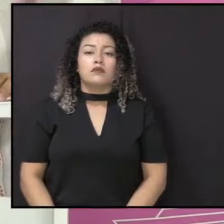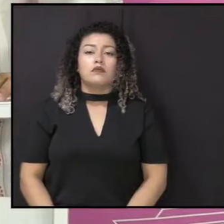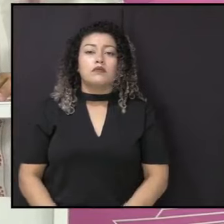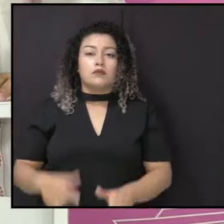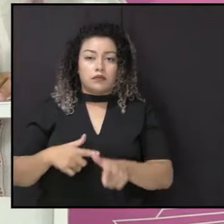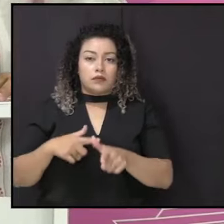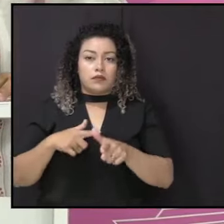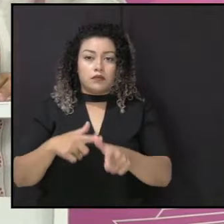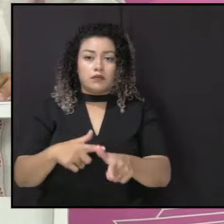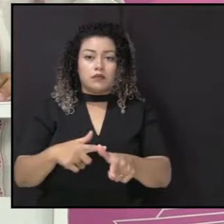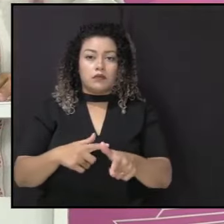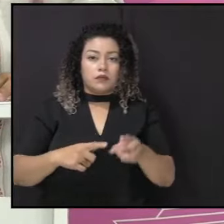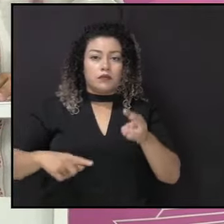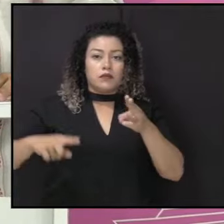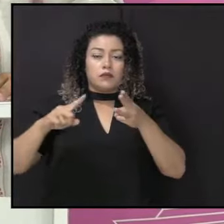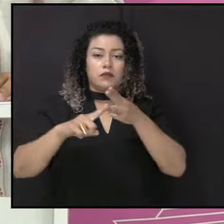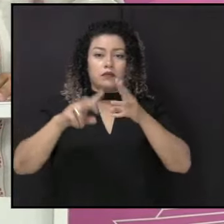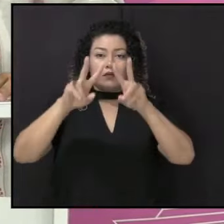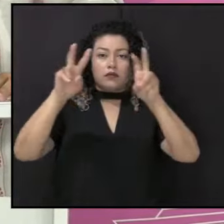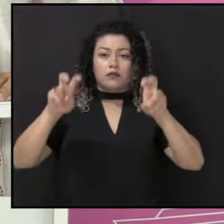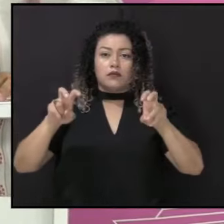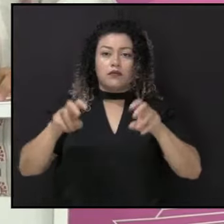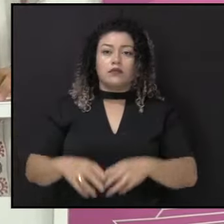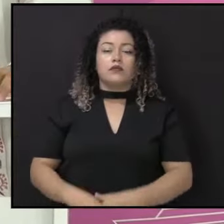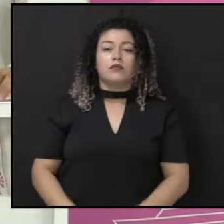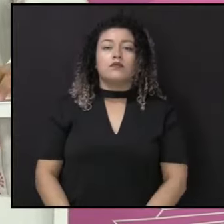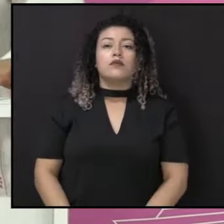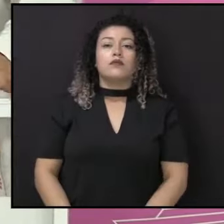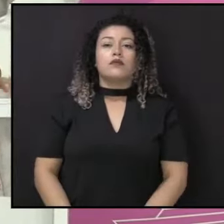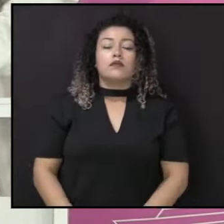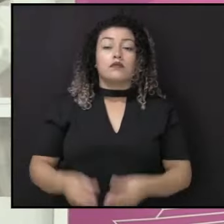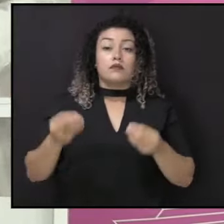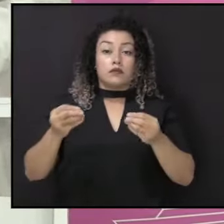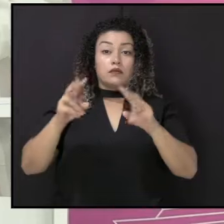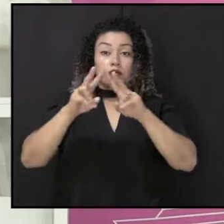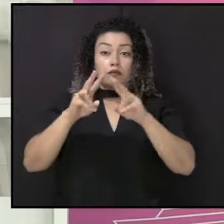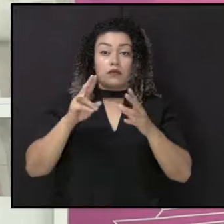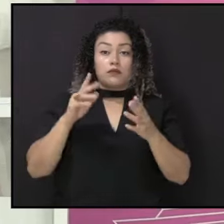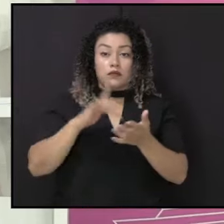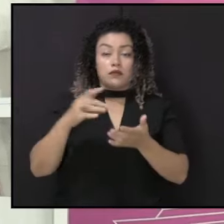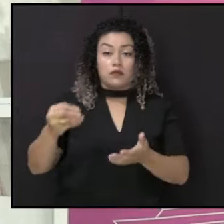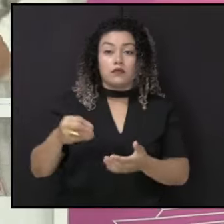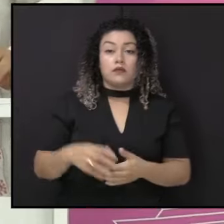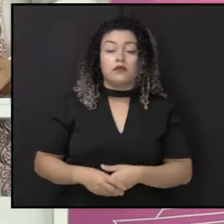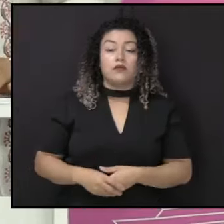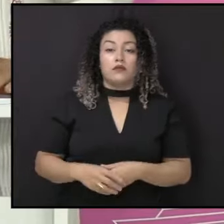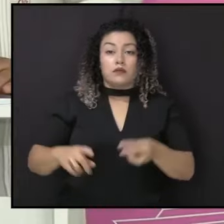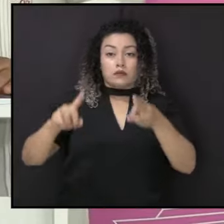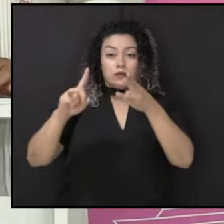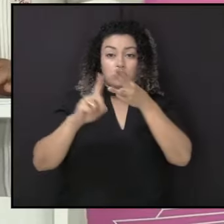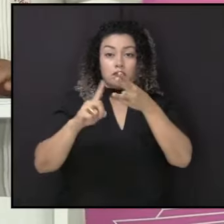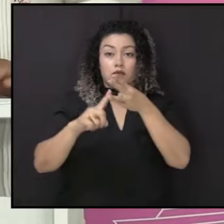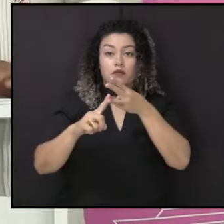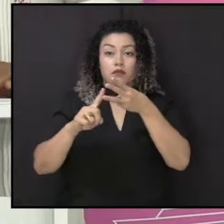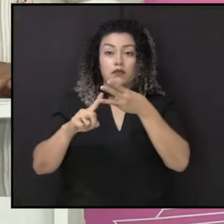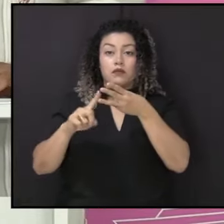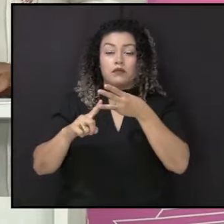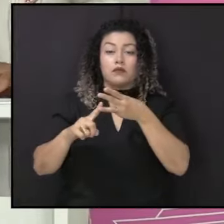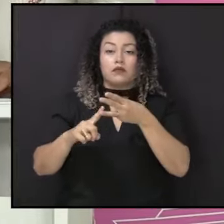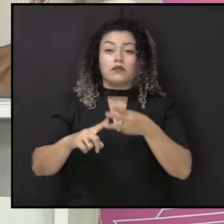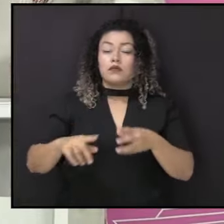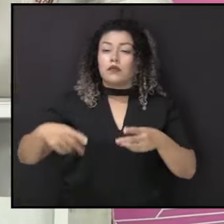Continuamos con el tercer bloque. Lucy, adelante. Muchas gracias. En este tercer bloque se estableció previamente que sea una mesa